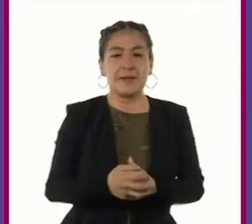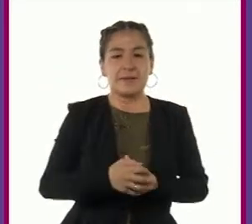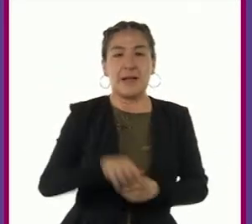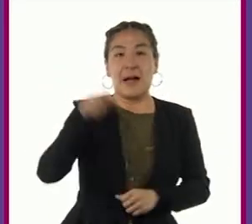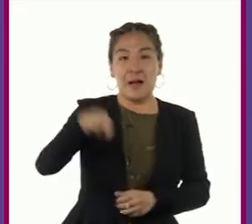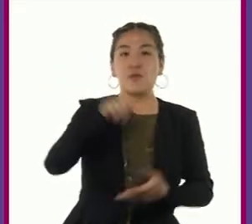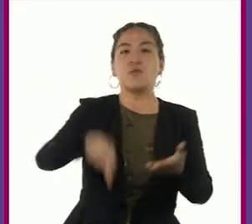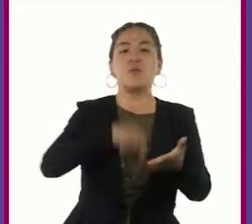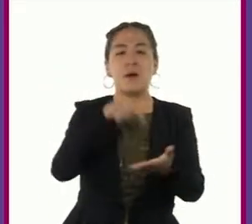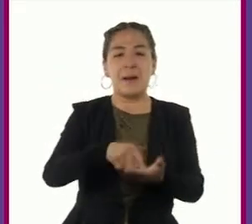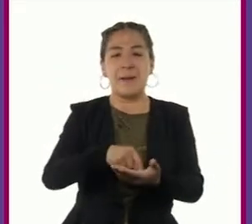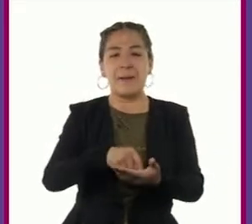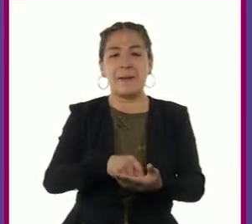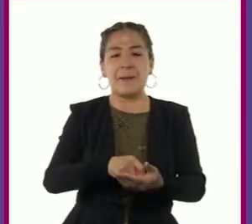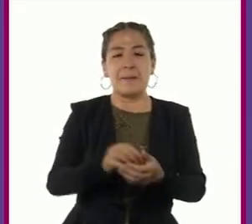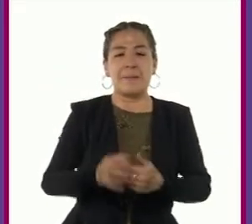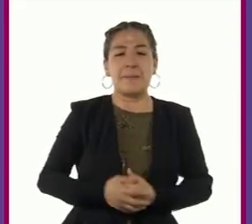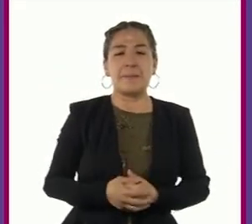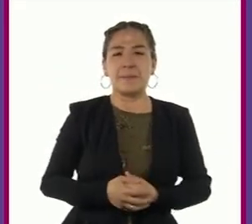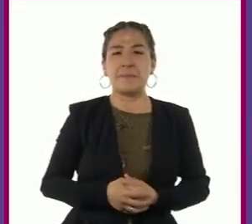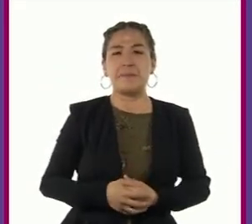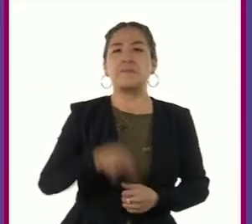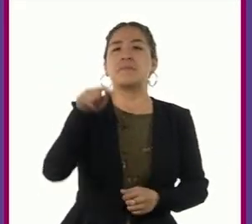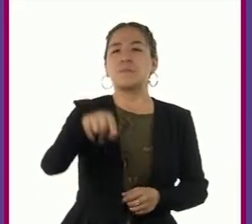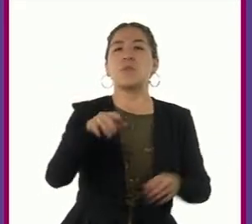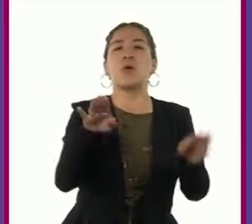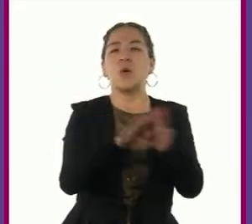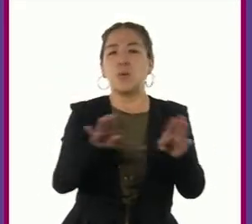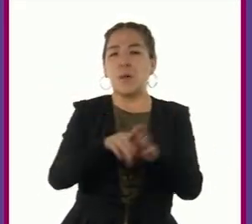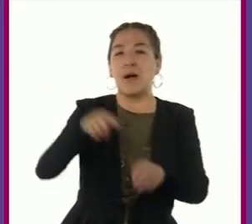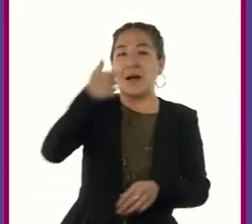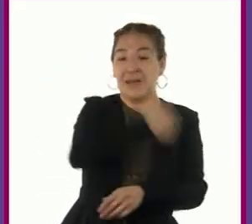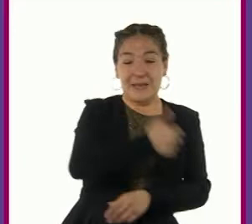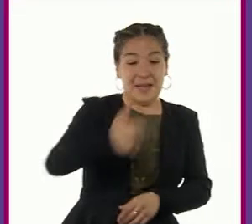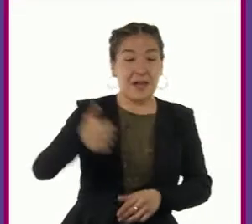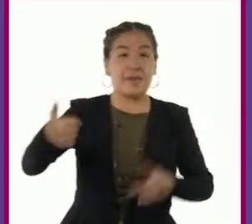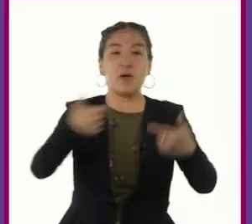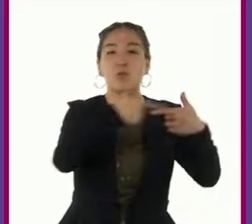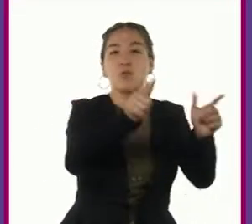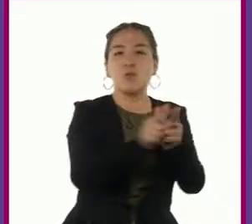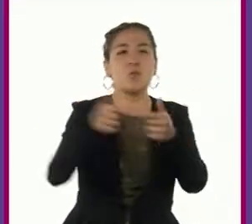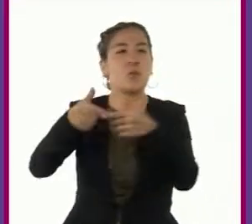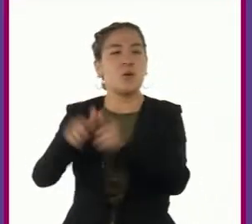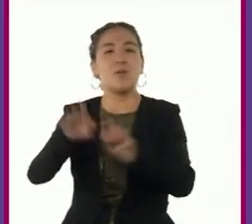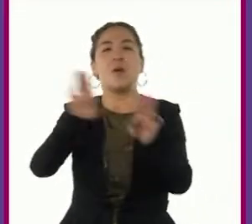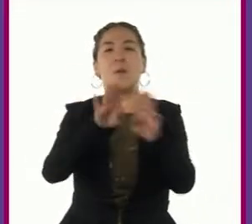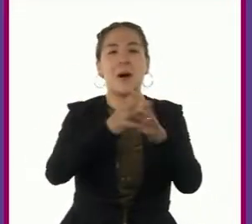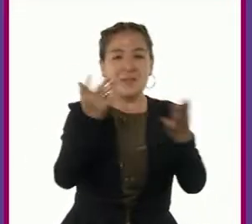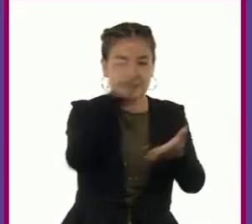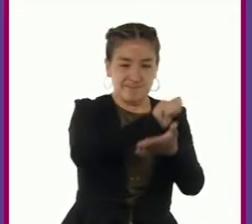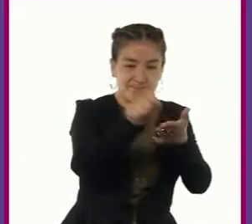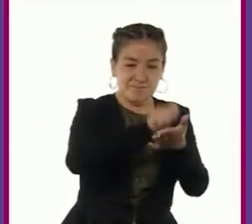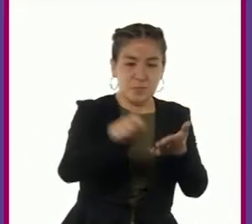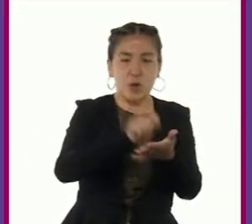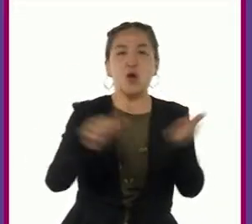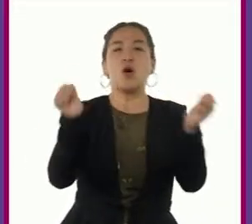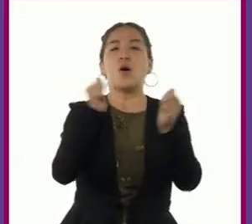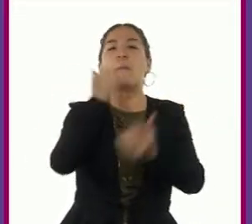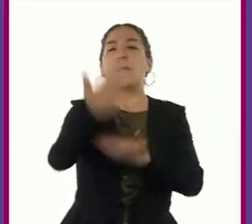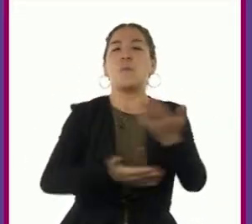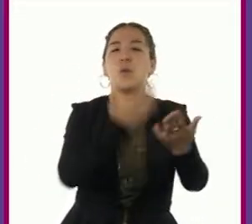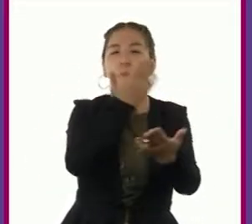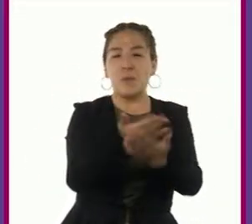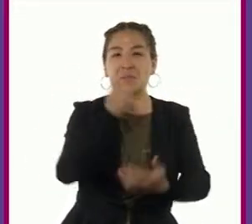plaza cívica principal, cada planilla armaba un stand con sus propuestas de manera gráfica. Parecía una